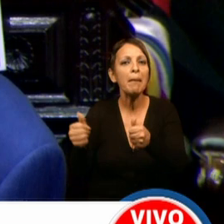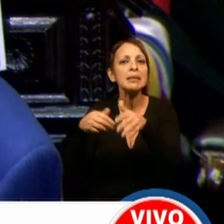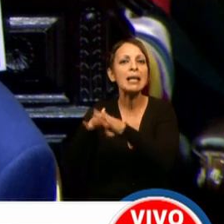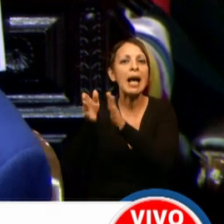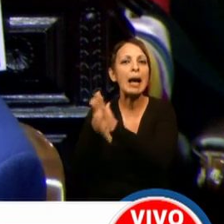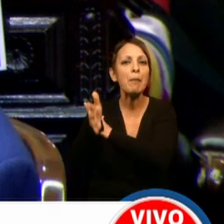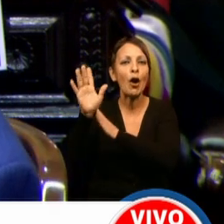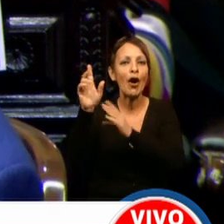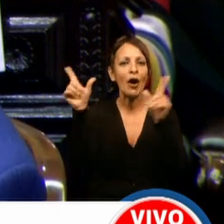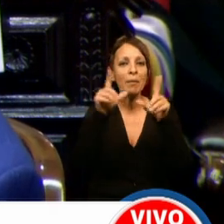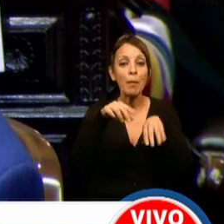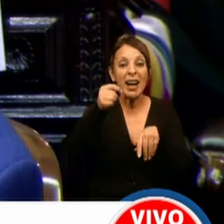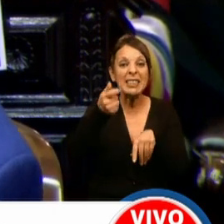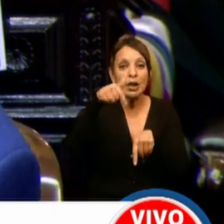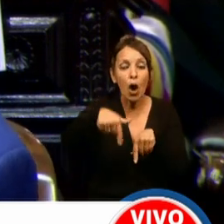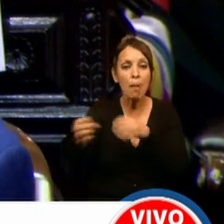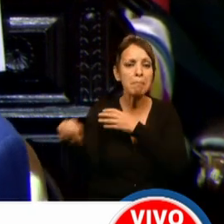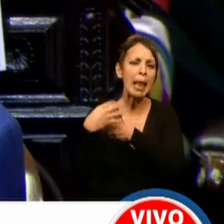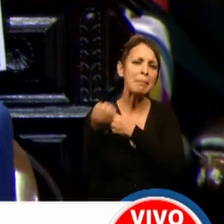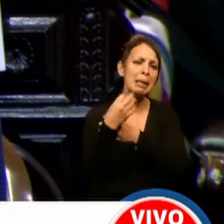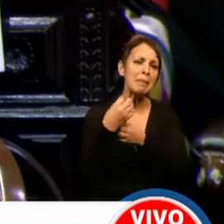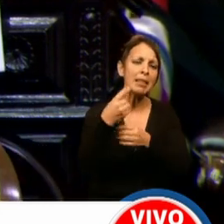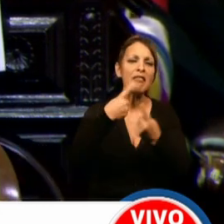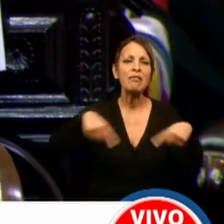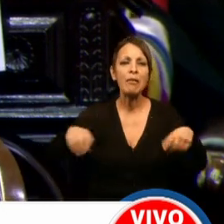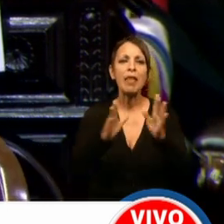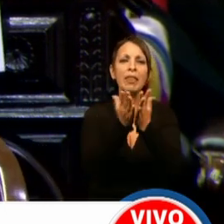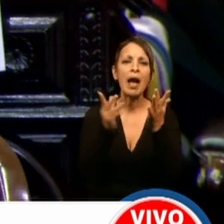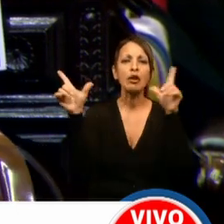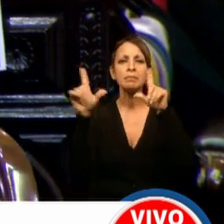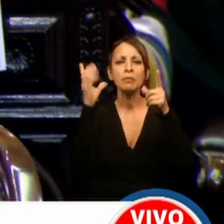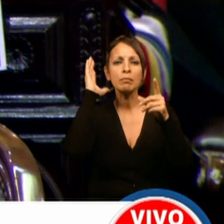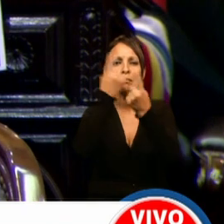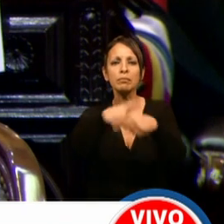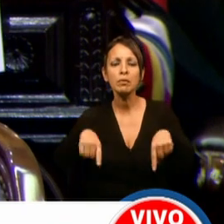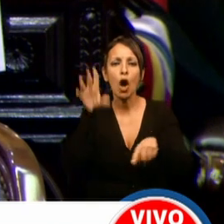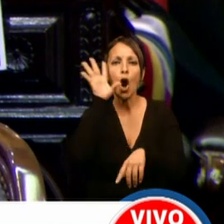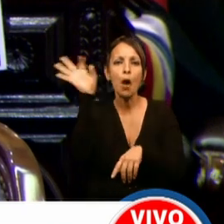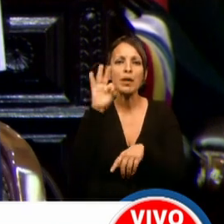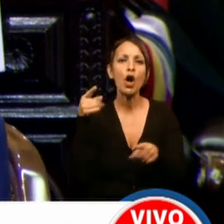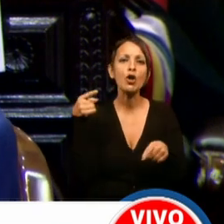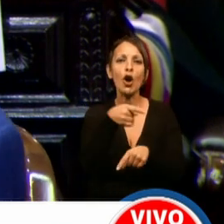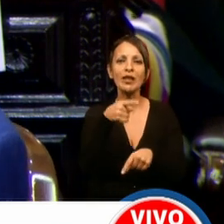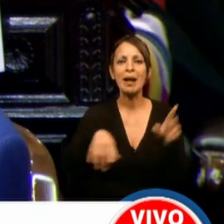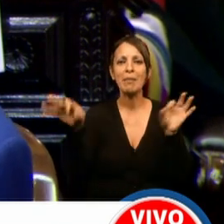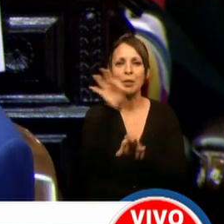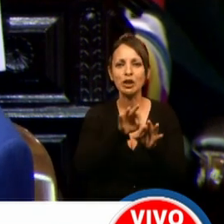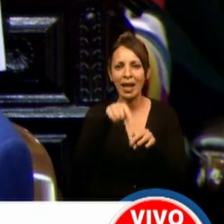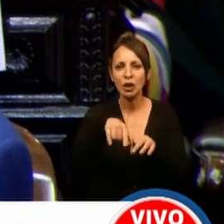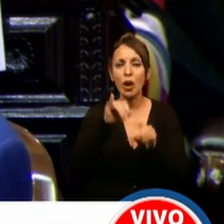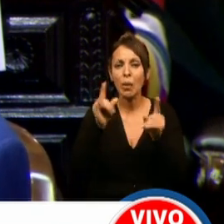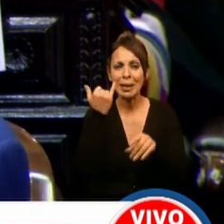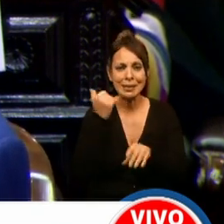hoy empecé a recibir notas de muchos medios dando opiniones en contrario a este proyecto de ley a pesar de que fue